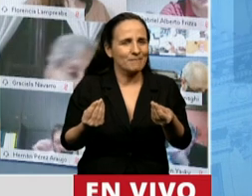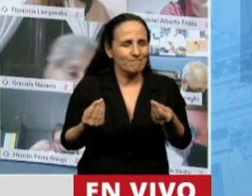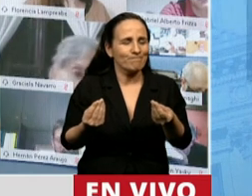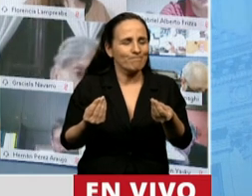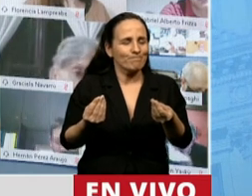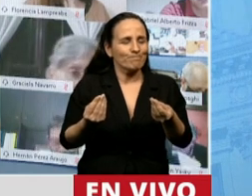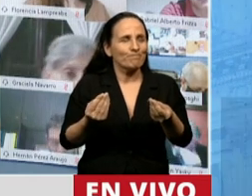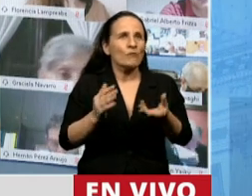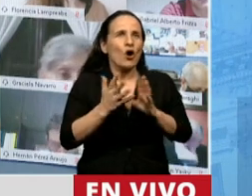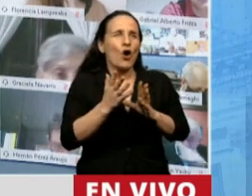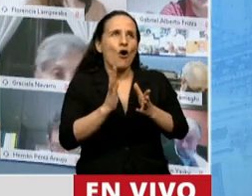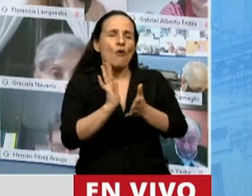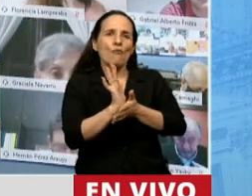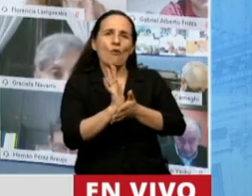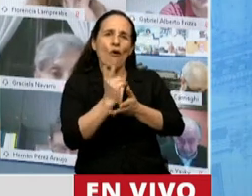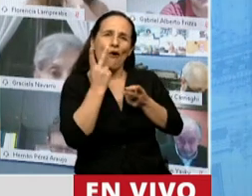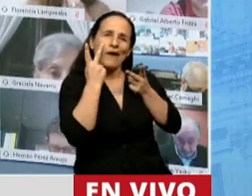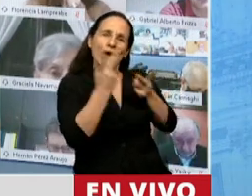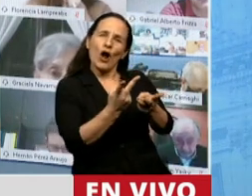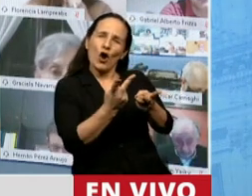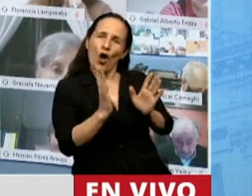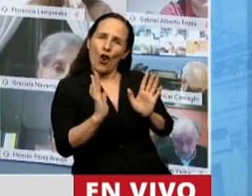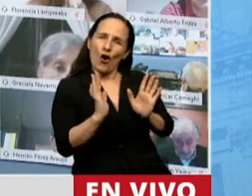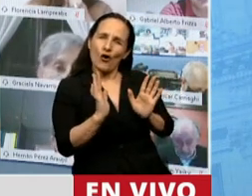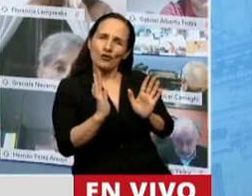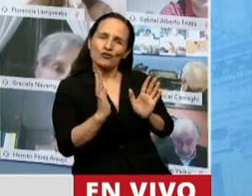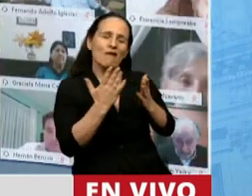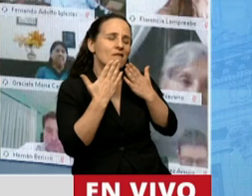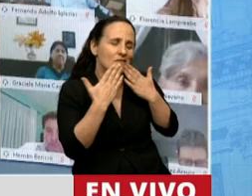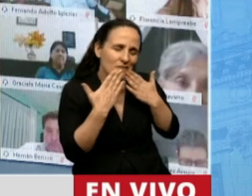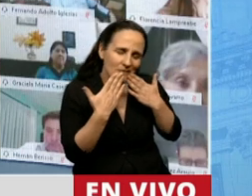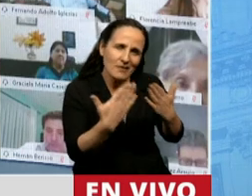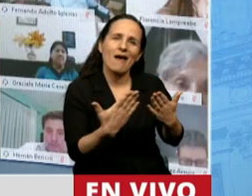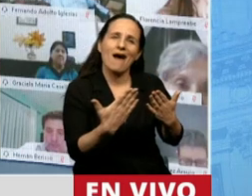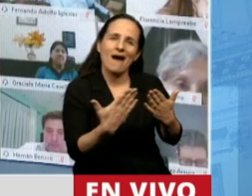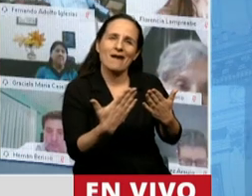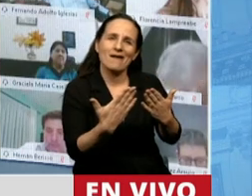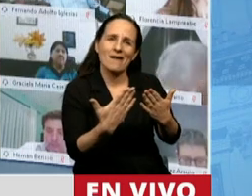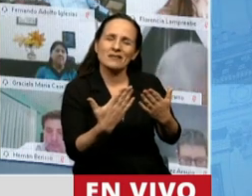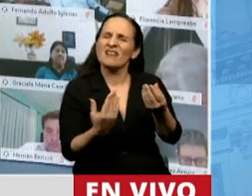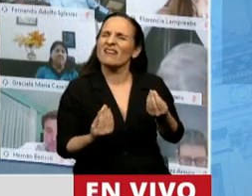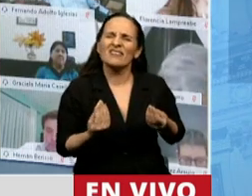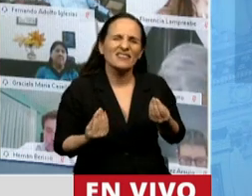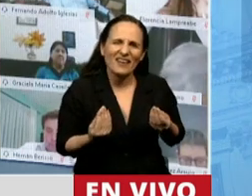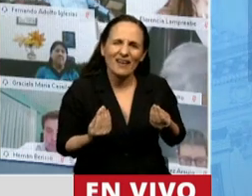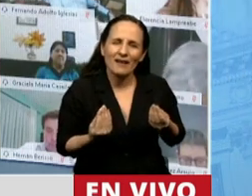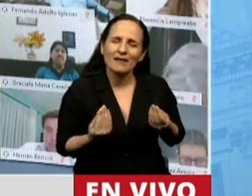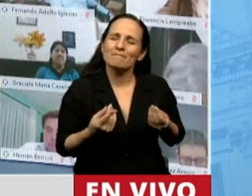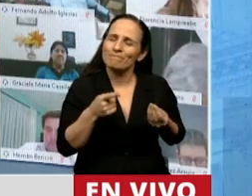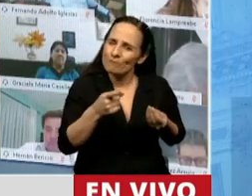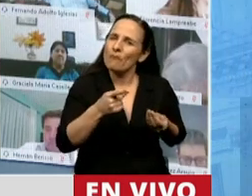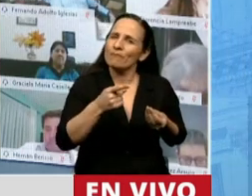de reconocer y agradecer como un un importante